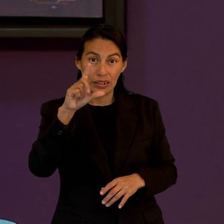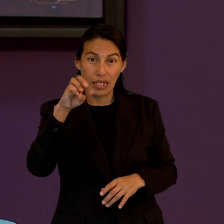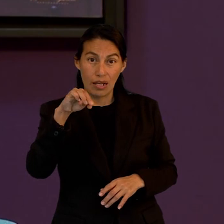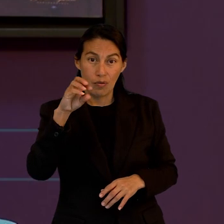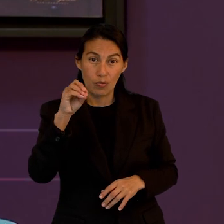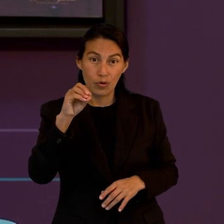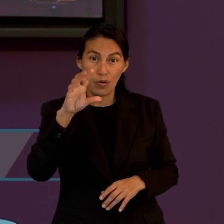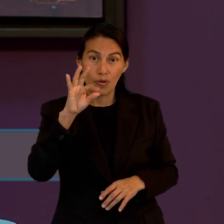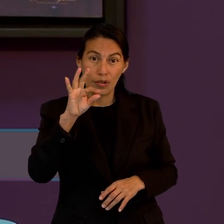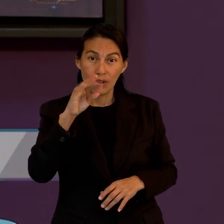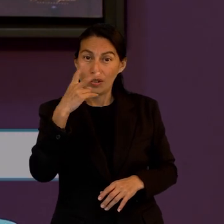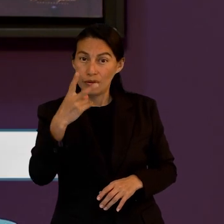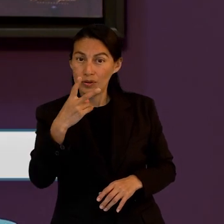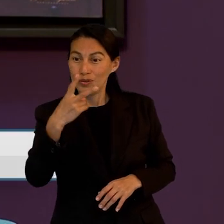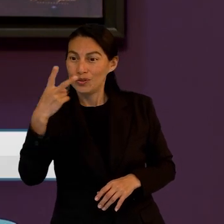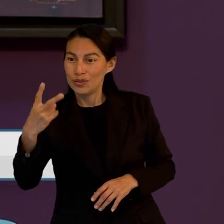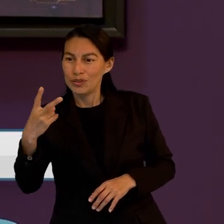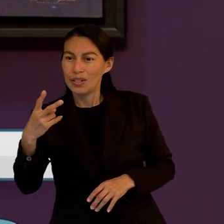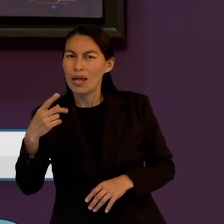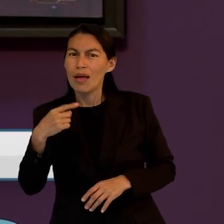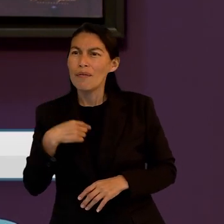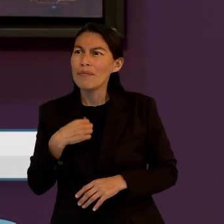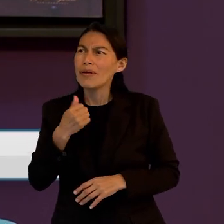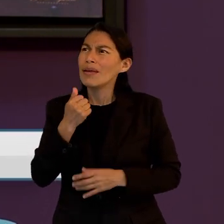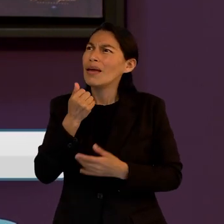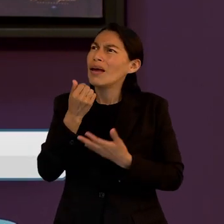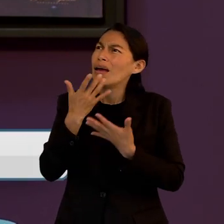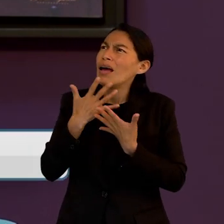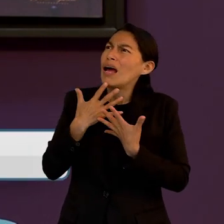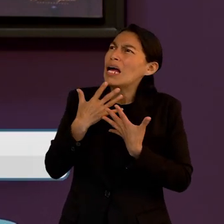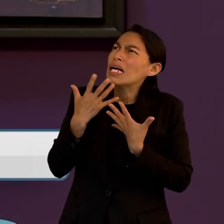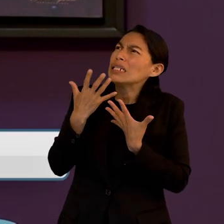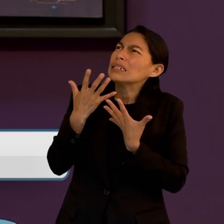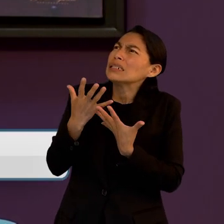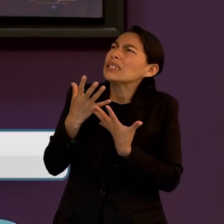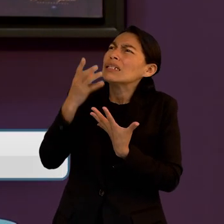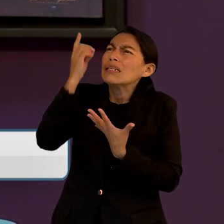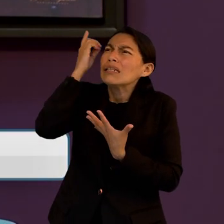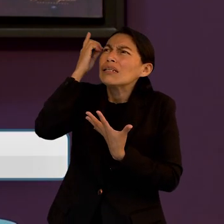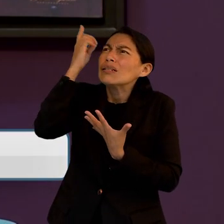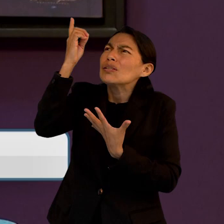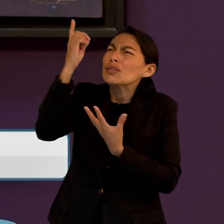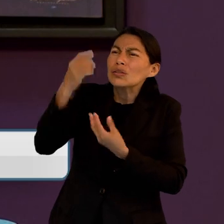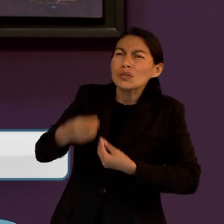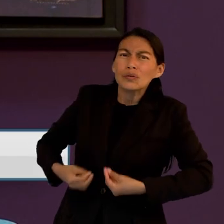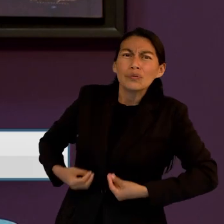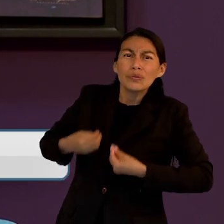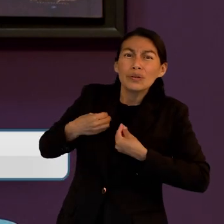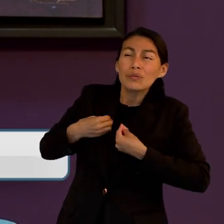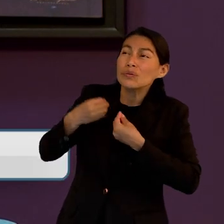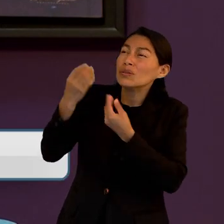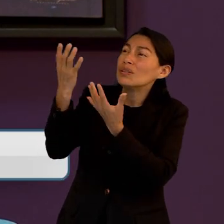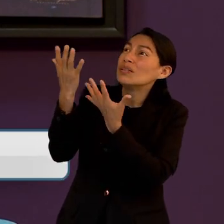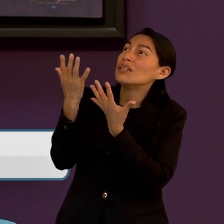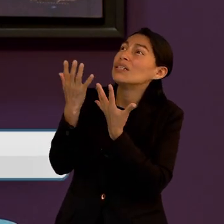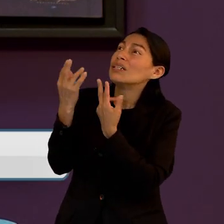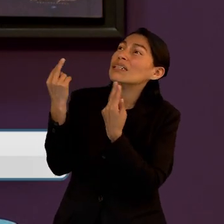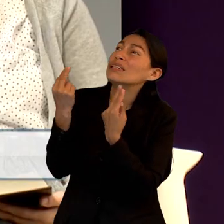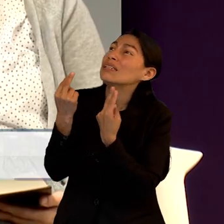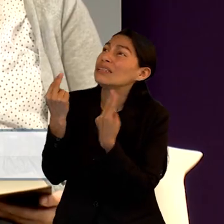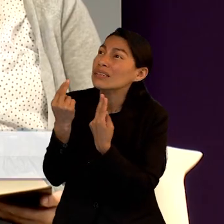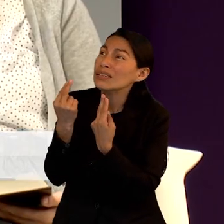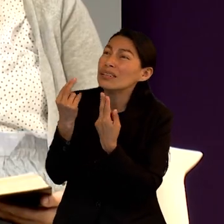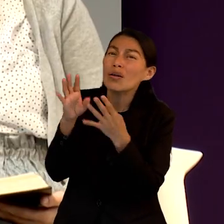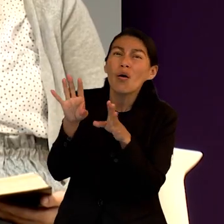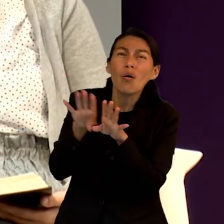que dice mi alma tiene sed de dios del dios vivo cuando vendré y me presentaré delante de dios y creo que esto nos debería de hacer